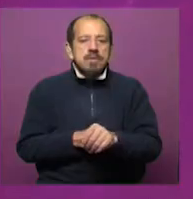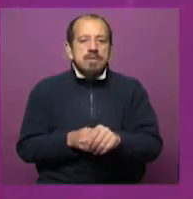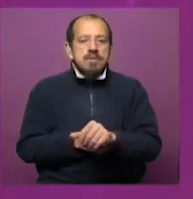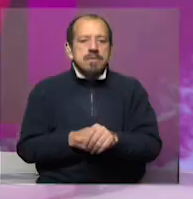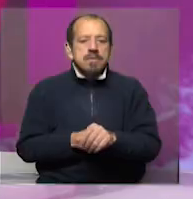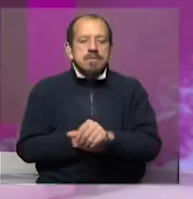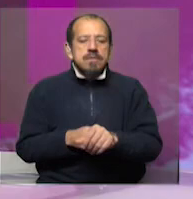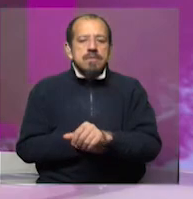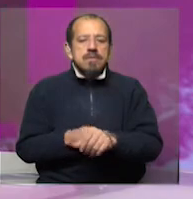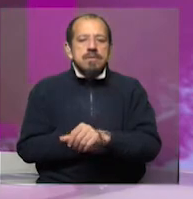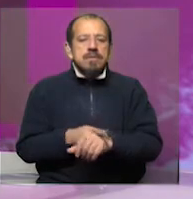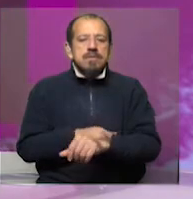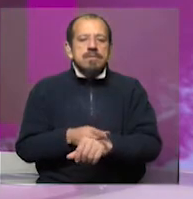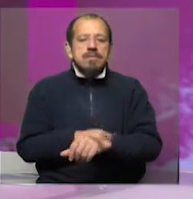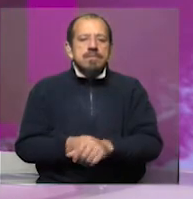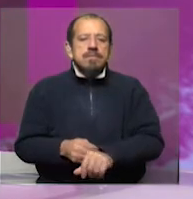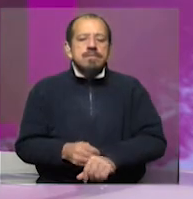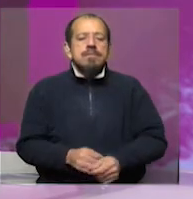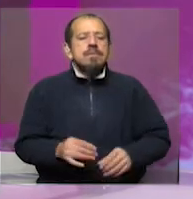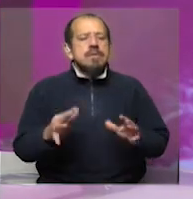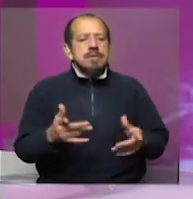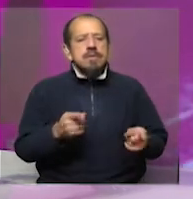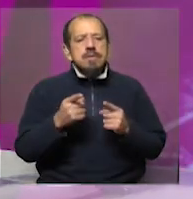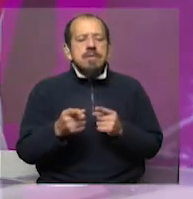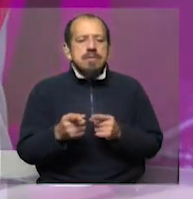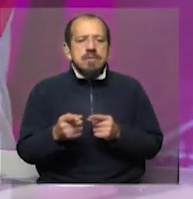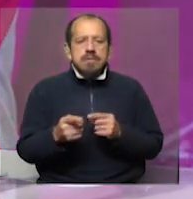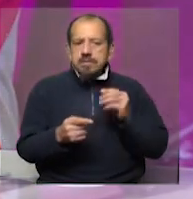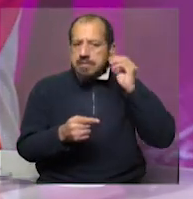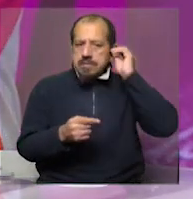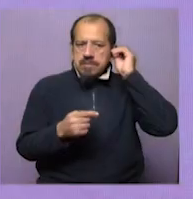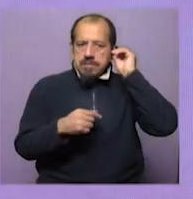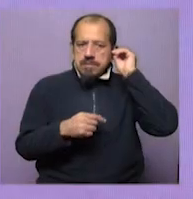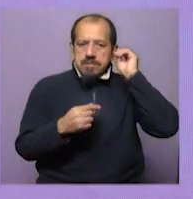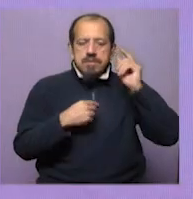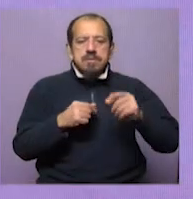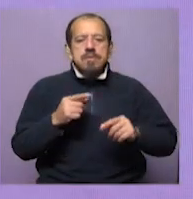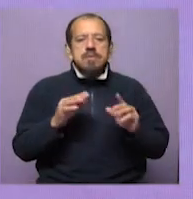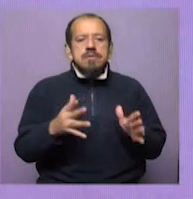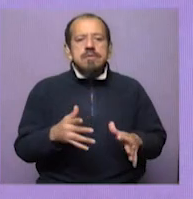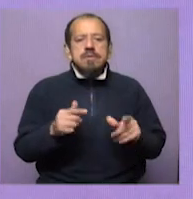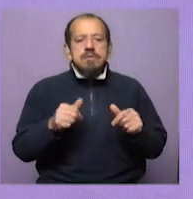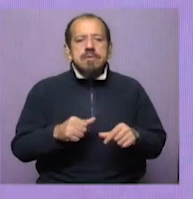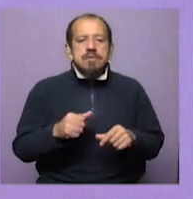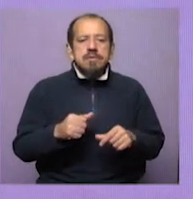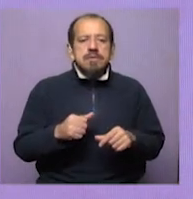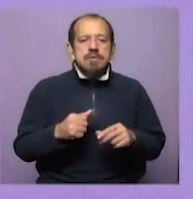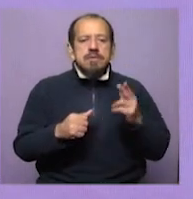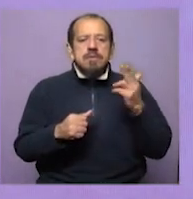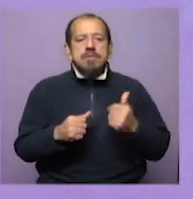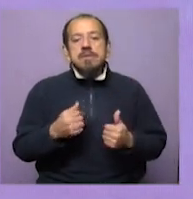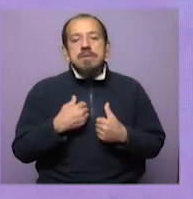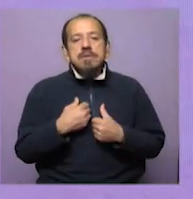lo que... si tuvieras hoy que decir, el tiempo me dio la razón. El tiempo me dio la